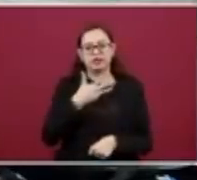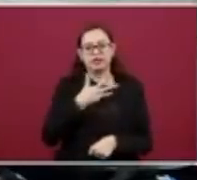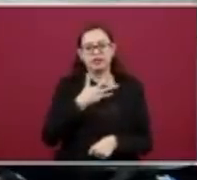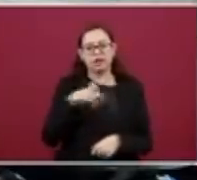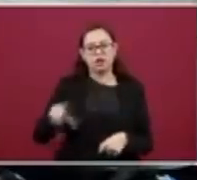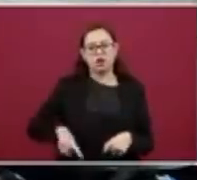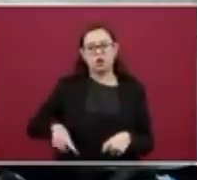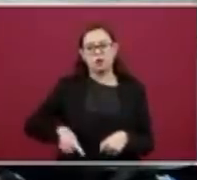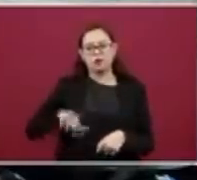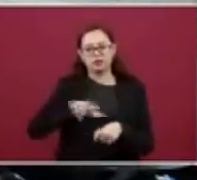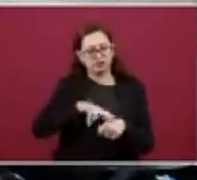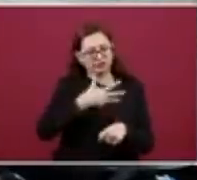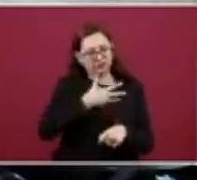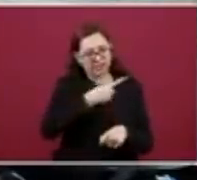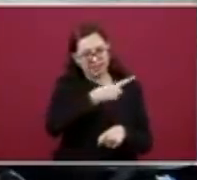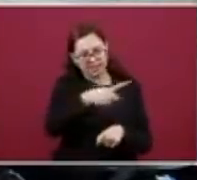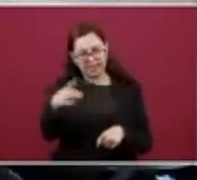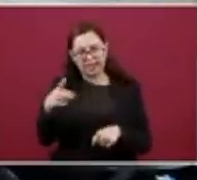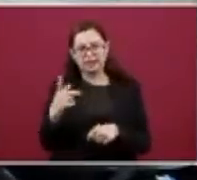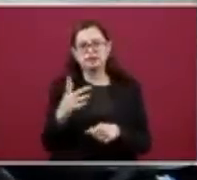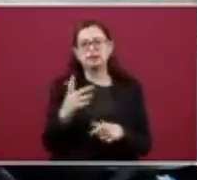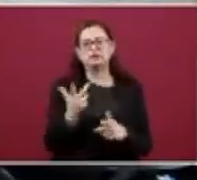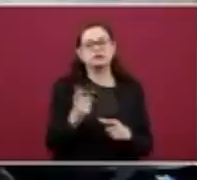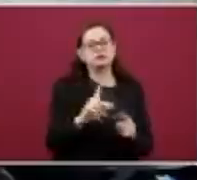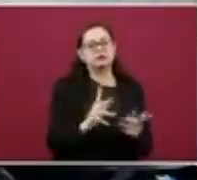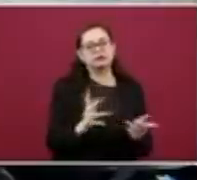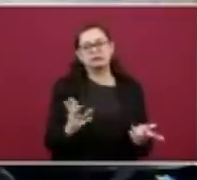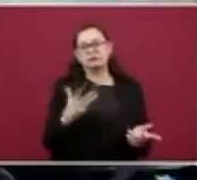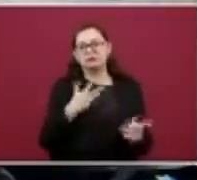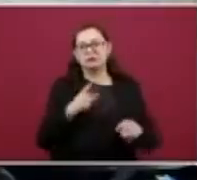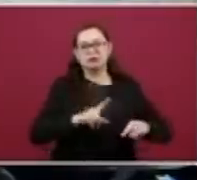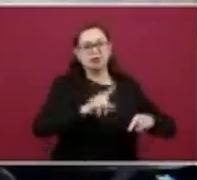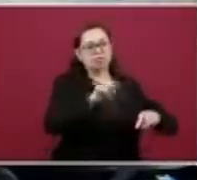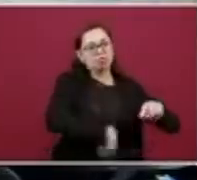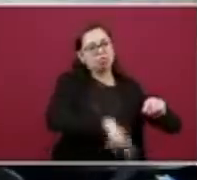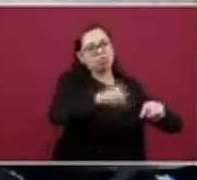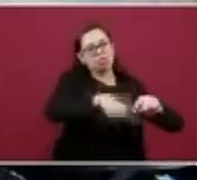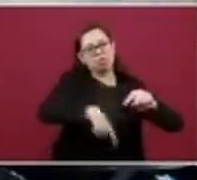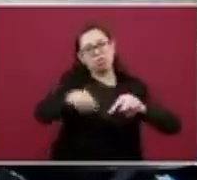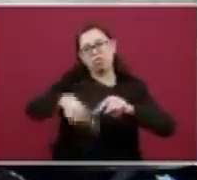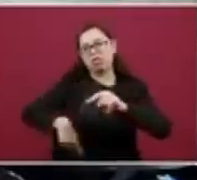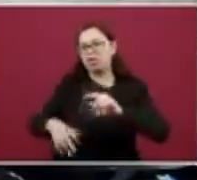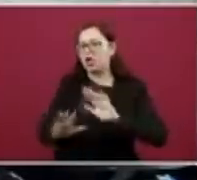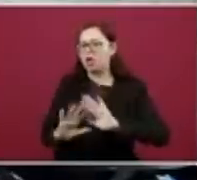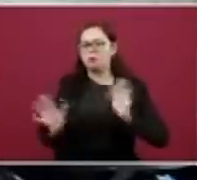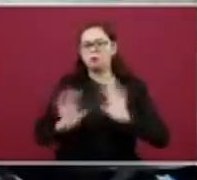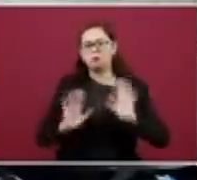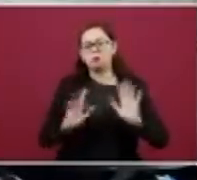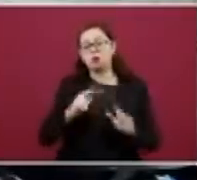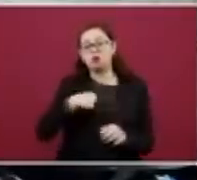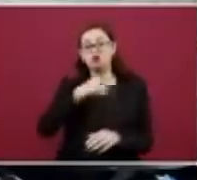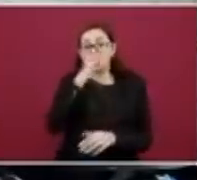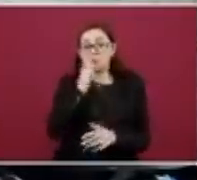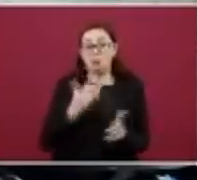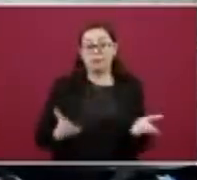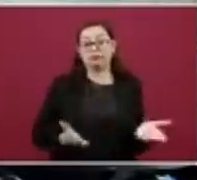quitárselos, nosotros no nos podemos meter en esas decisiones porque